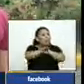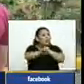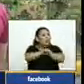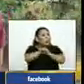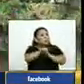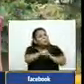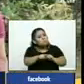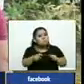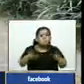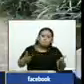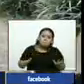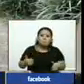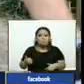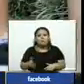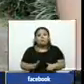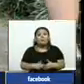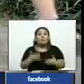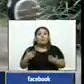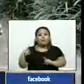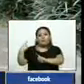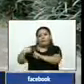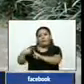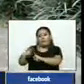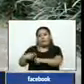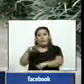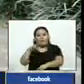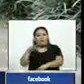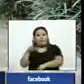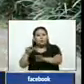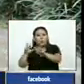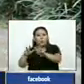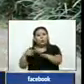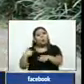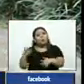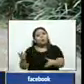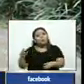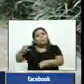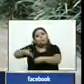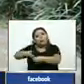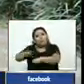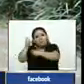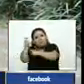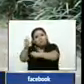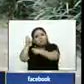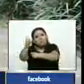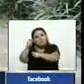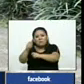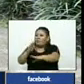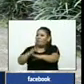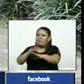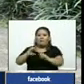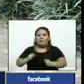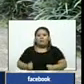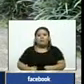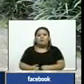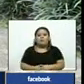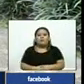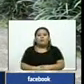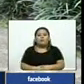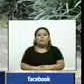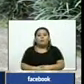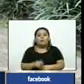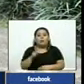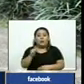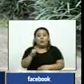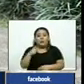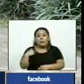iba relativamente bien. En abril de 2018 decidió participar en las protestas contra el gobierno. Nos inmiscuimos en